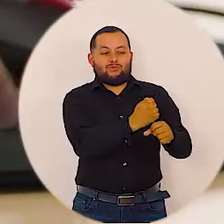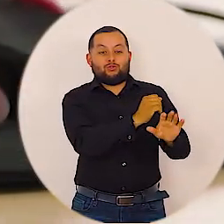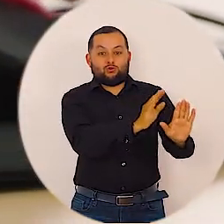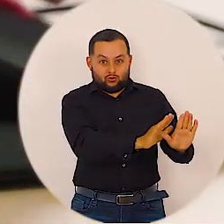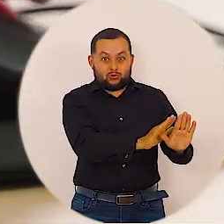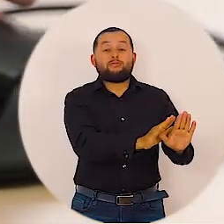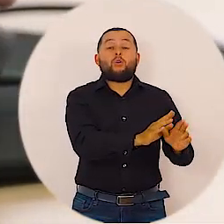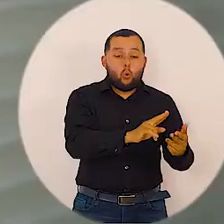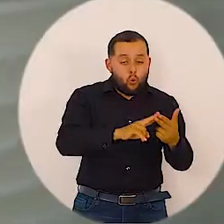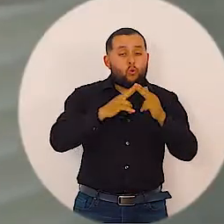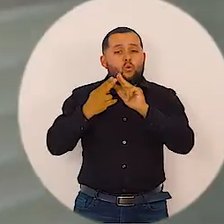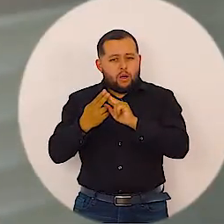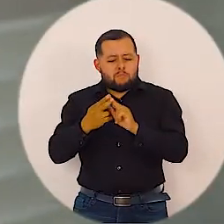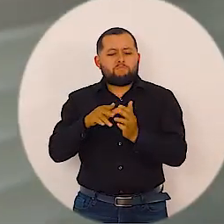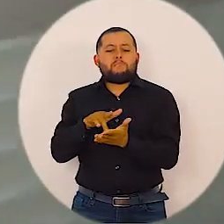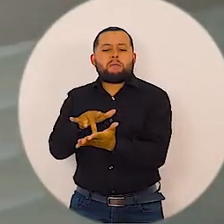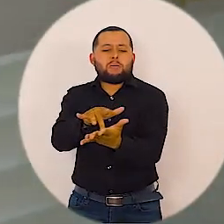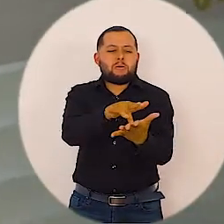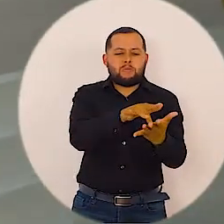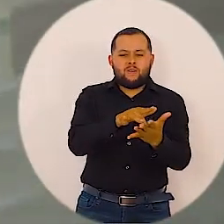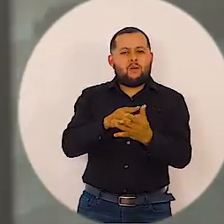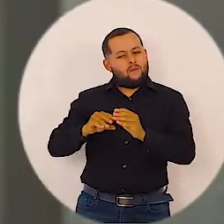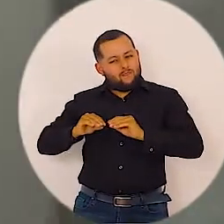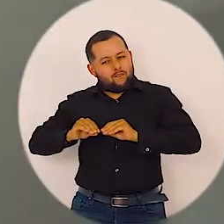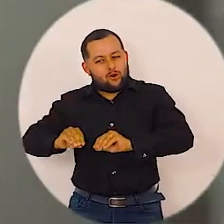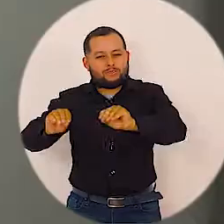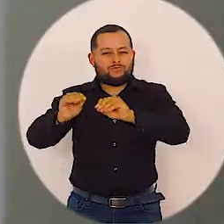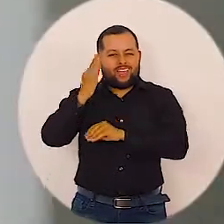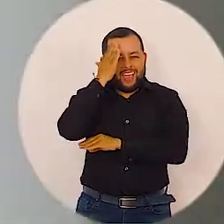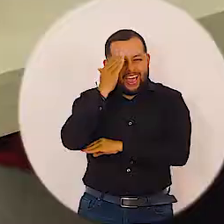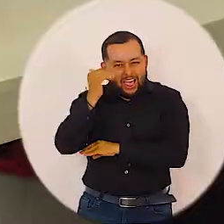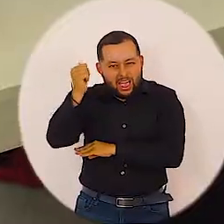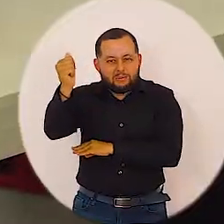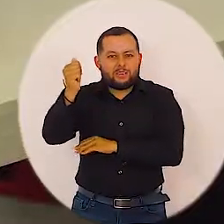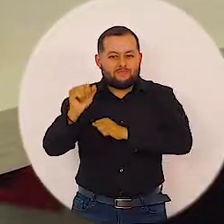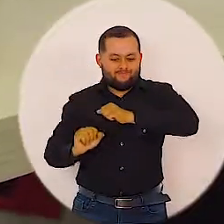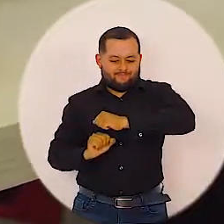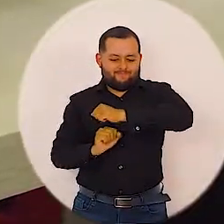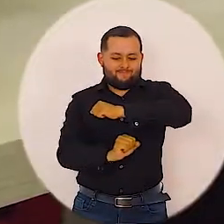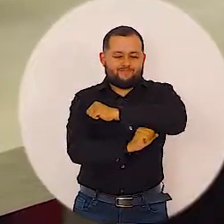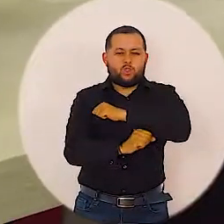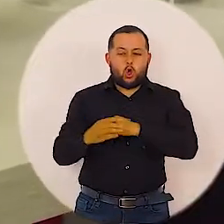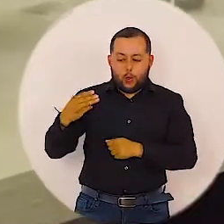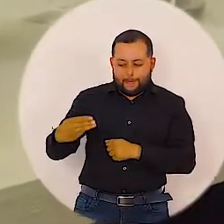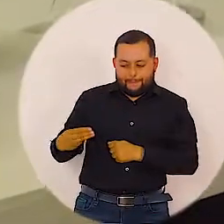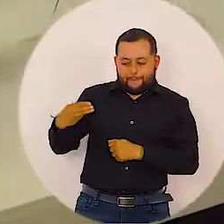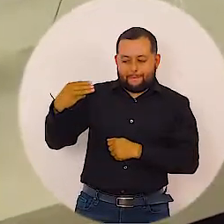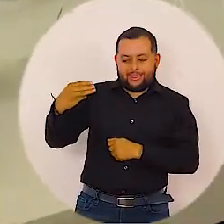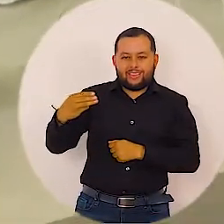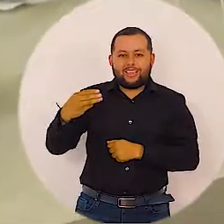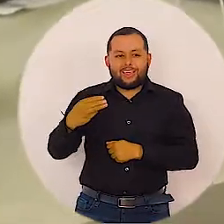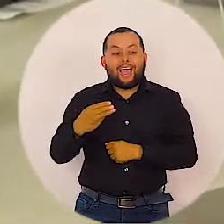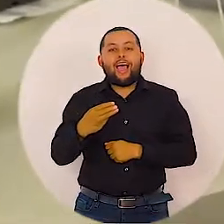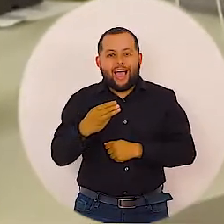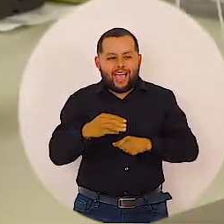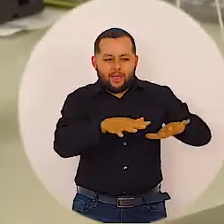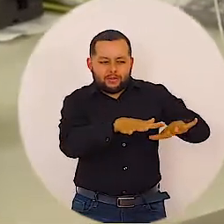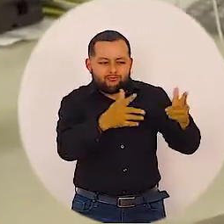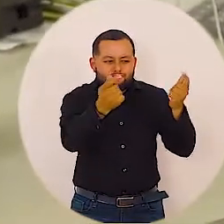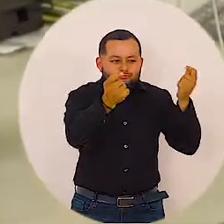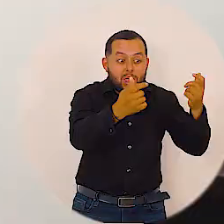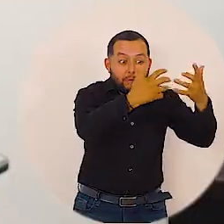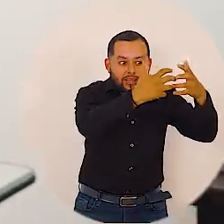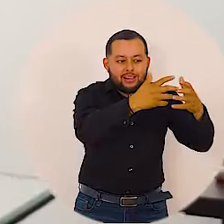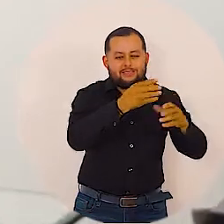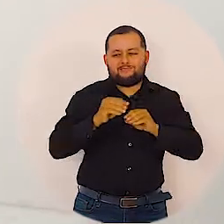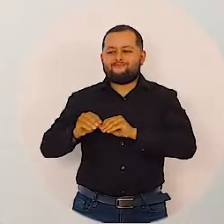también partícipes de una formación académica que fortalezca las competencias de las áreas estratégicas de la